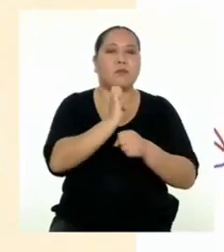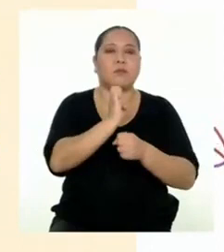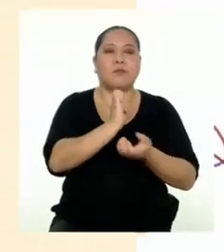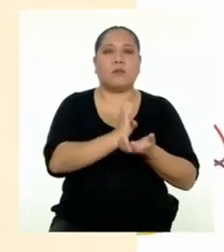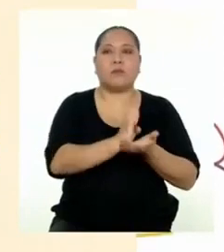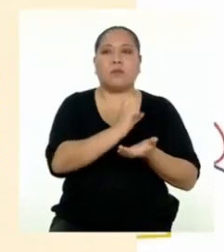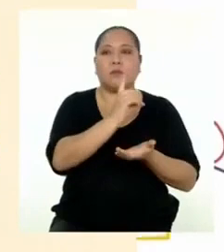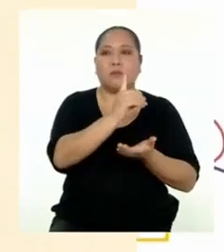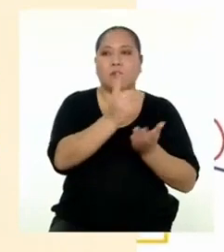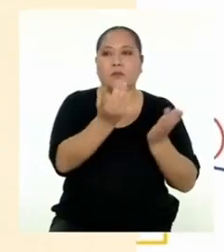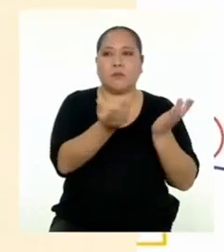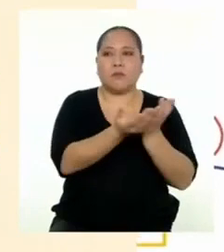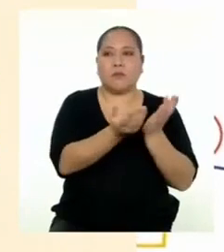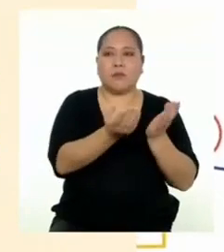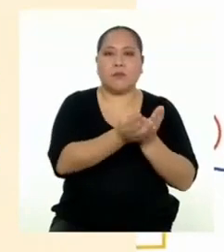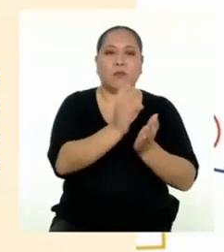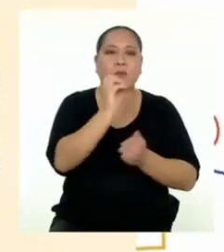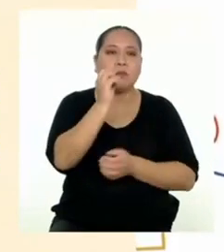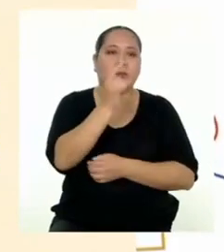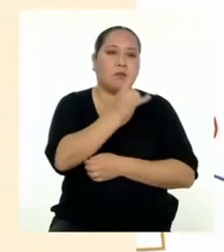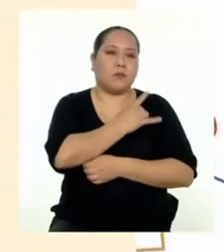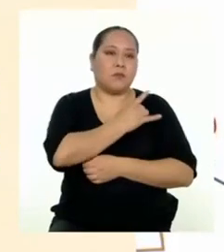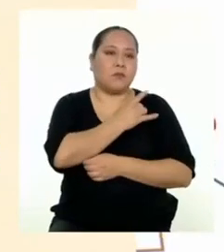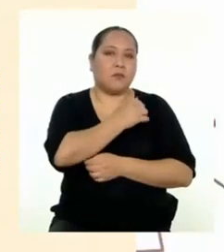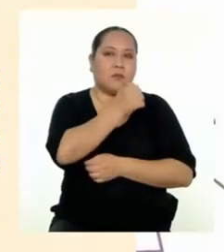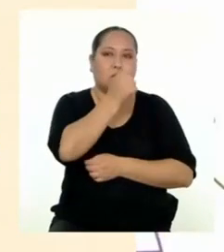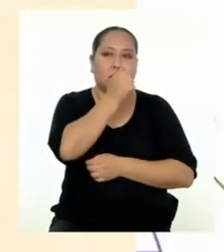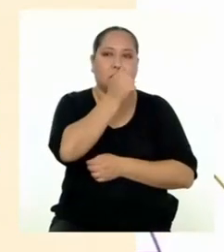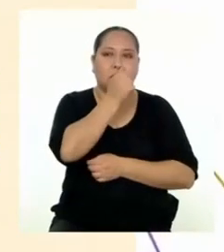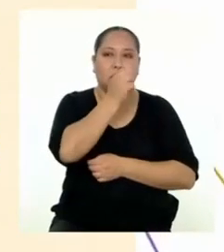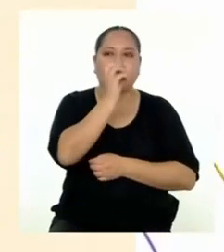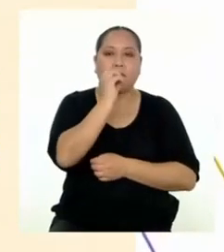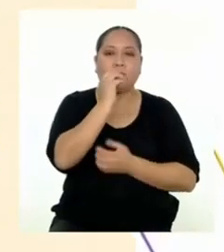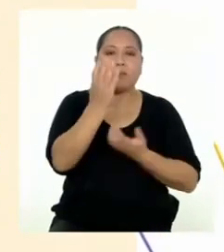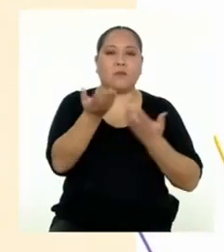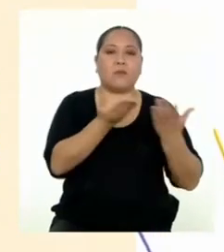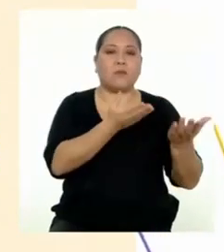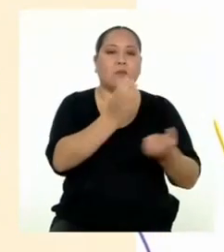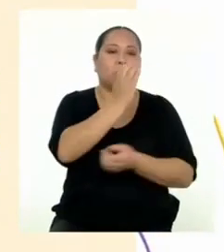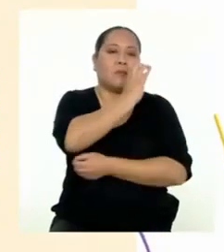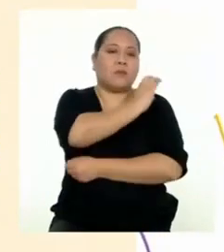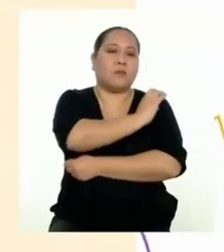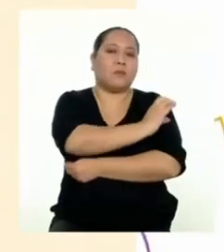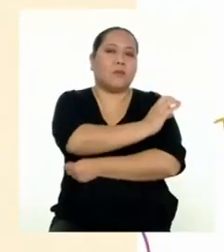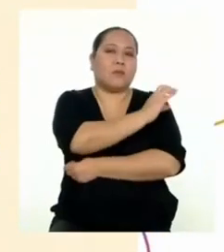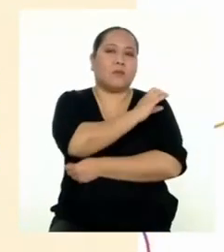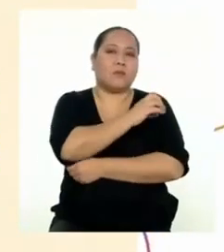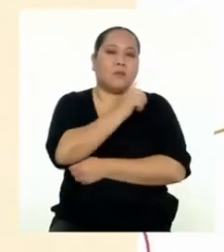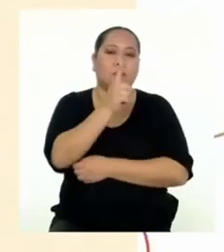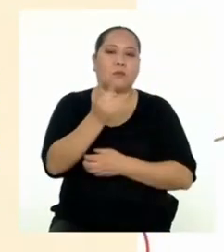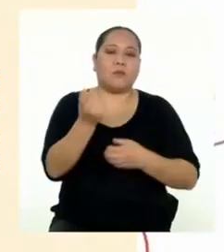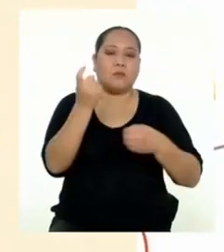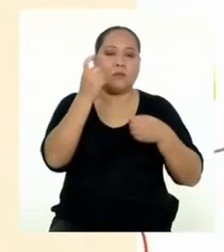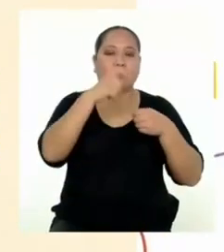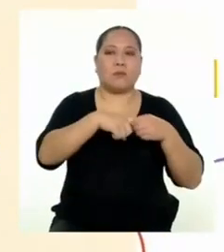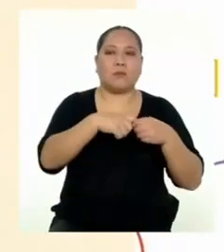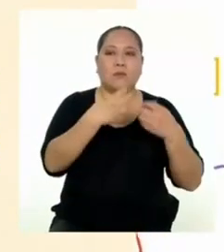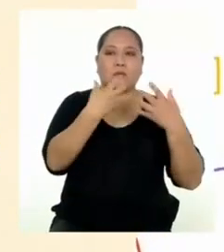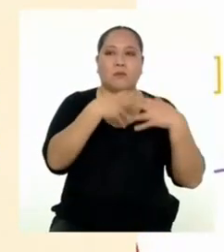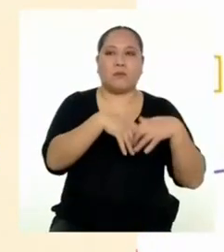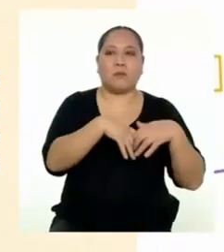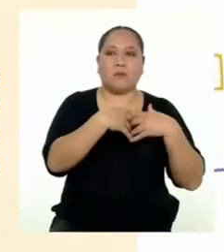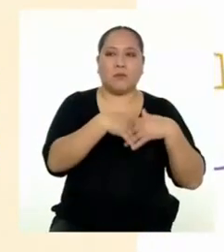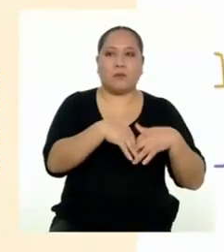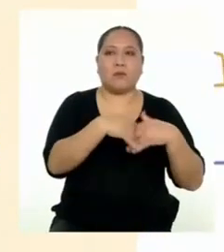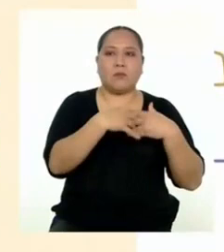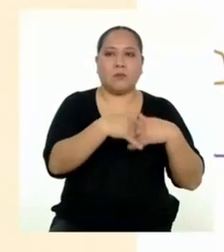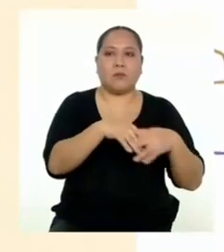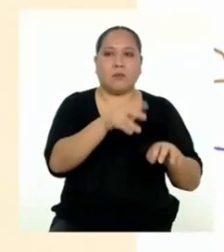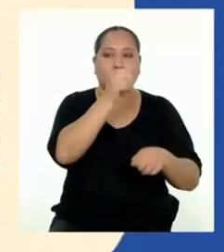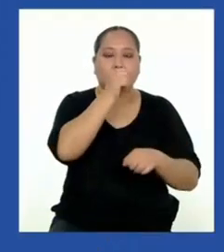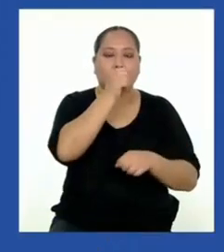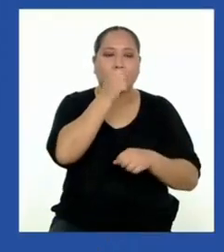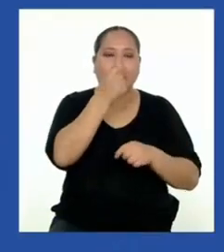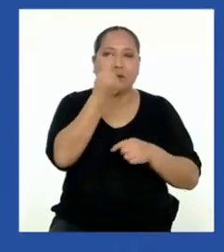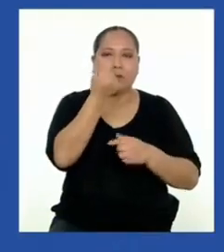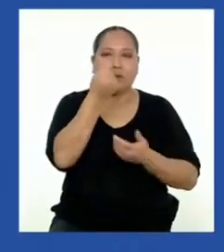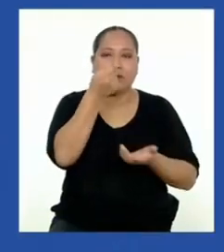educativos en colegios y universidades particulares o los servicios de las clínicas. Al pertenecer a empresas privadas tienen costos